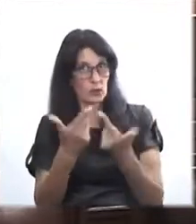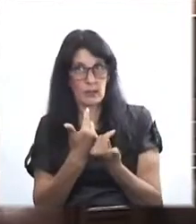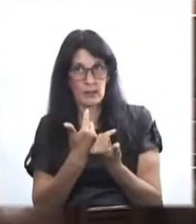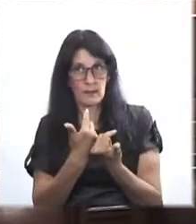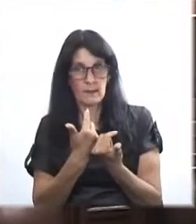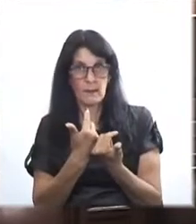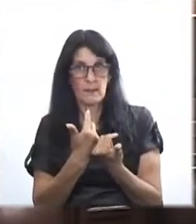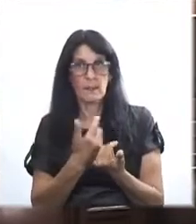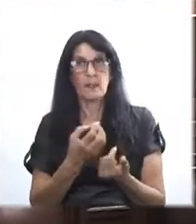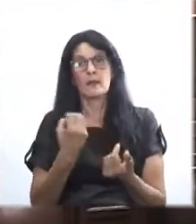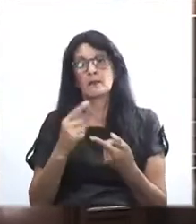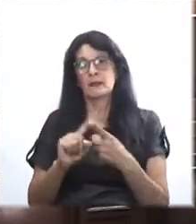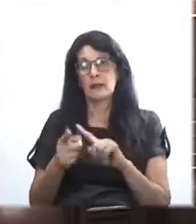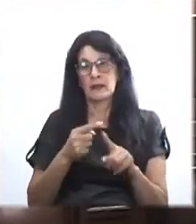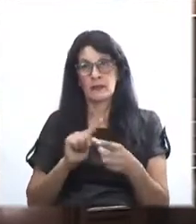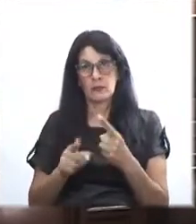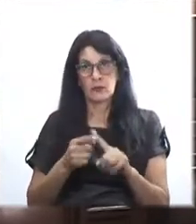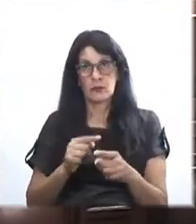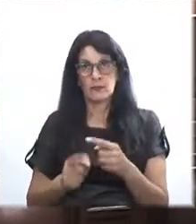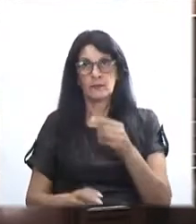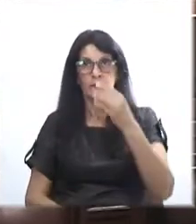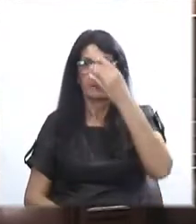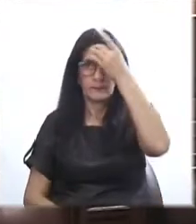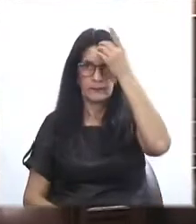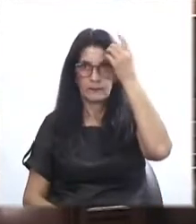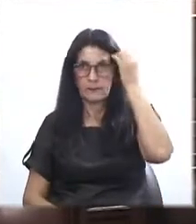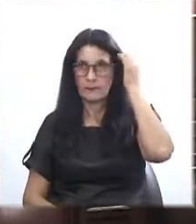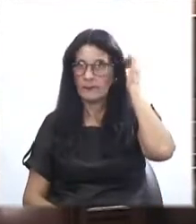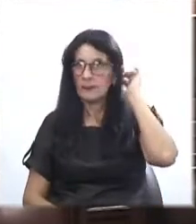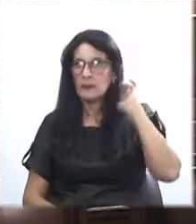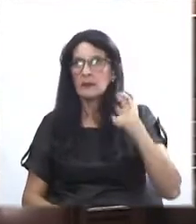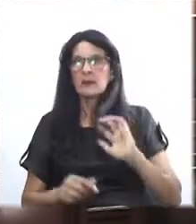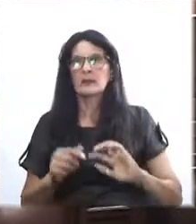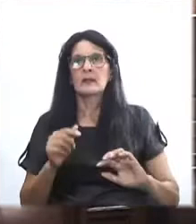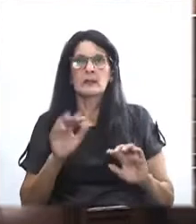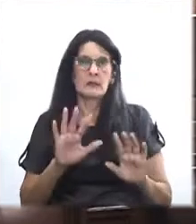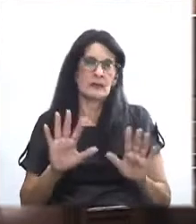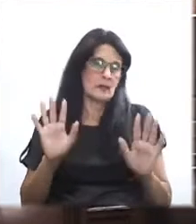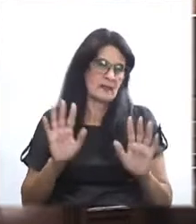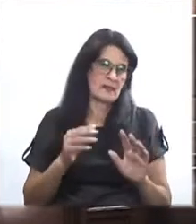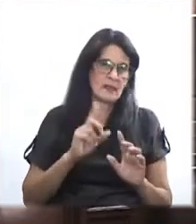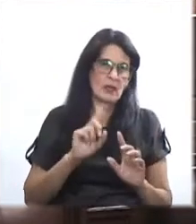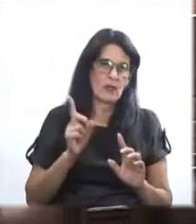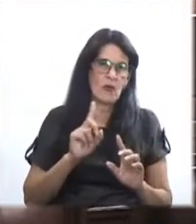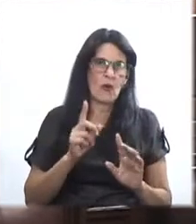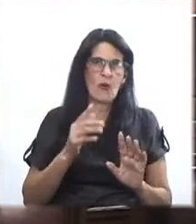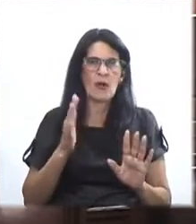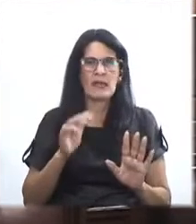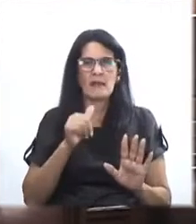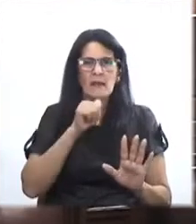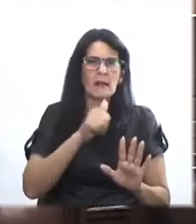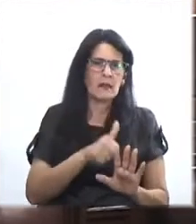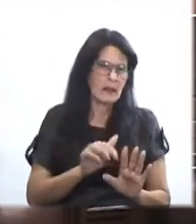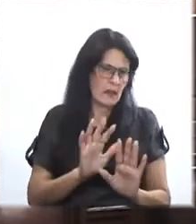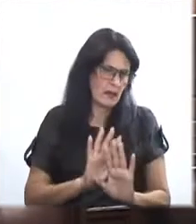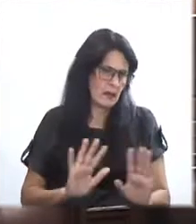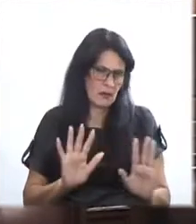Y bueno, se relaciona sin ánimo de dolo, porque eso está absolutamente descartado,